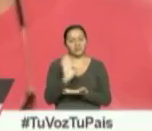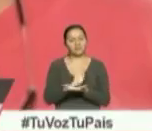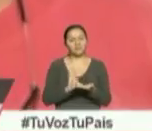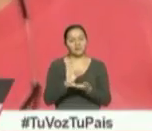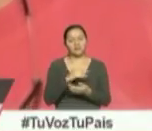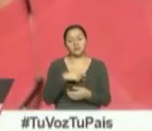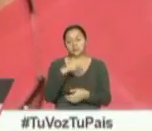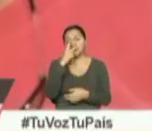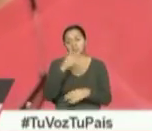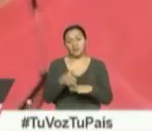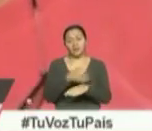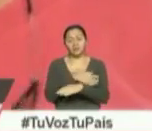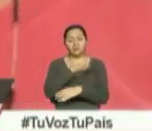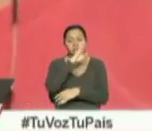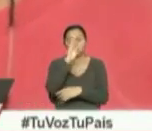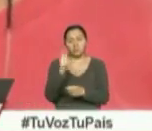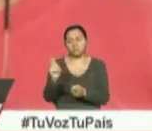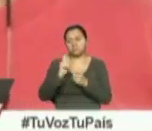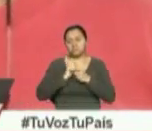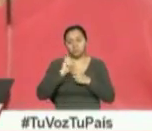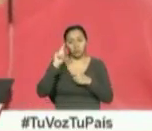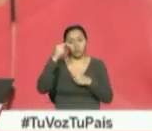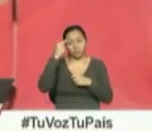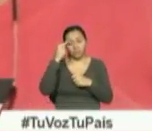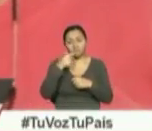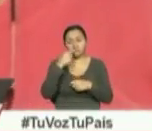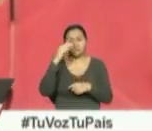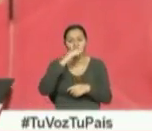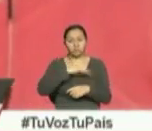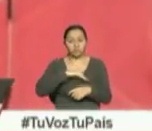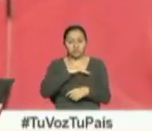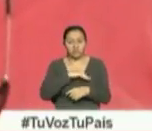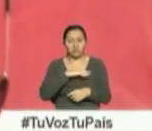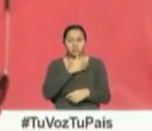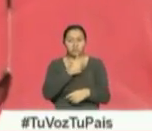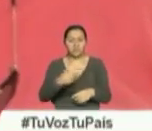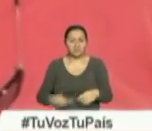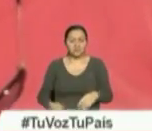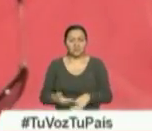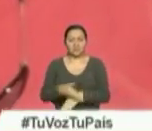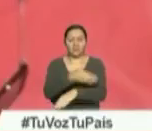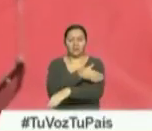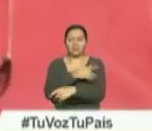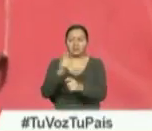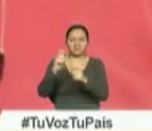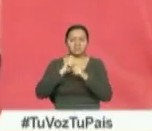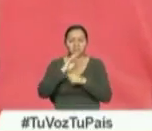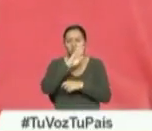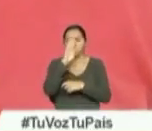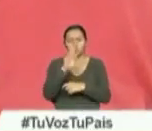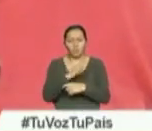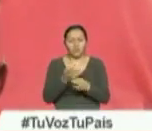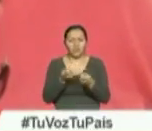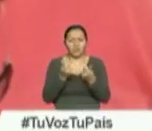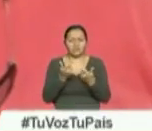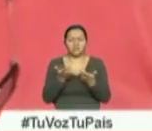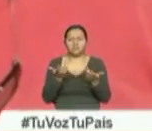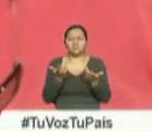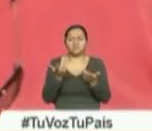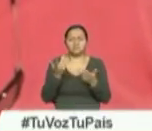sector y en mi vida soñé que iba a haber una cosa de esta. Han pasado